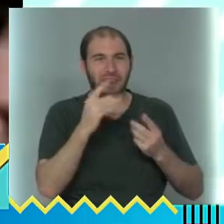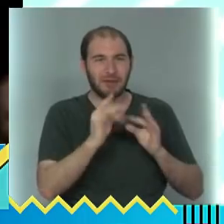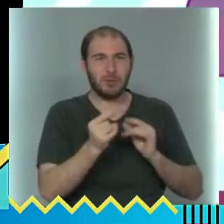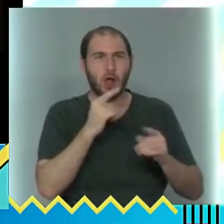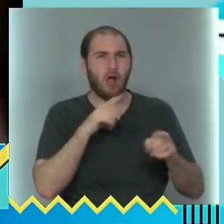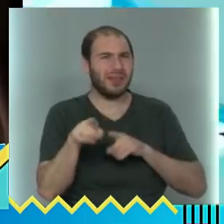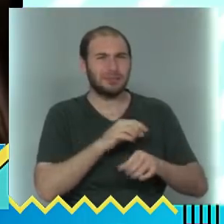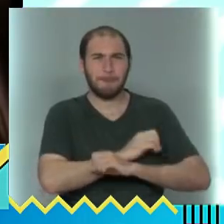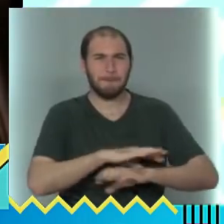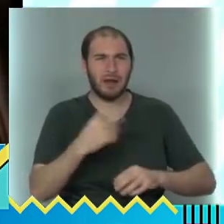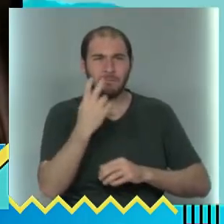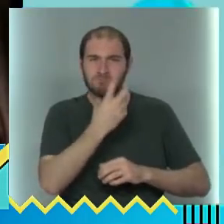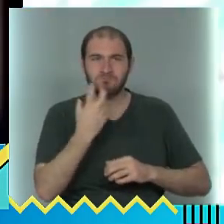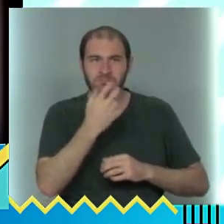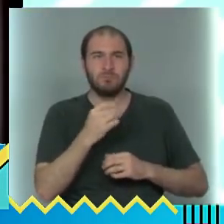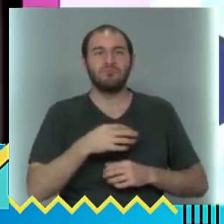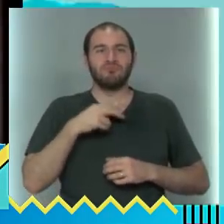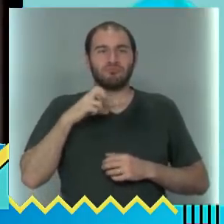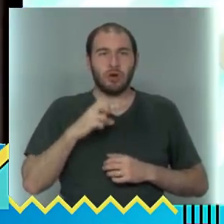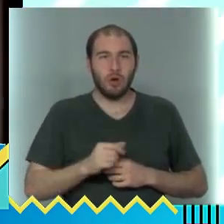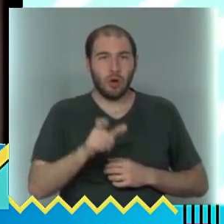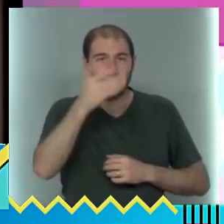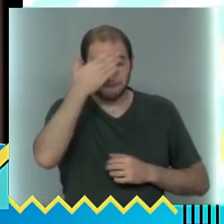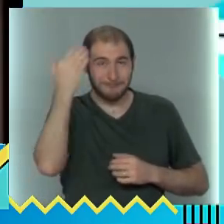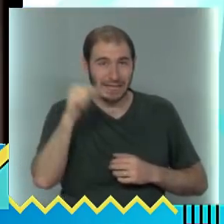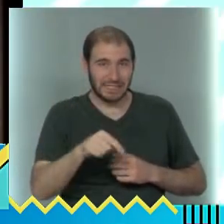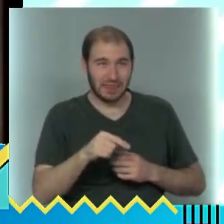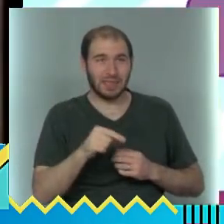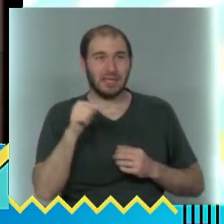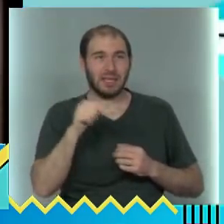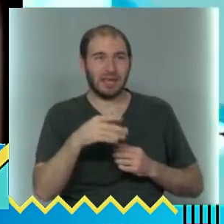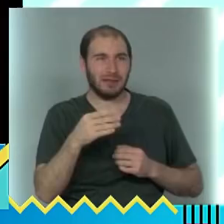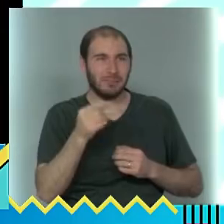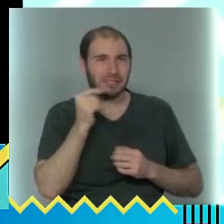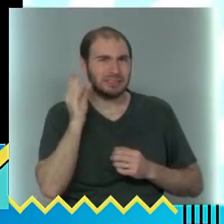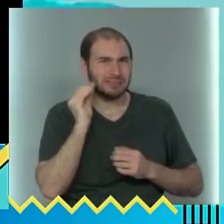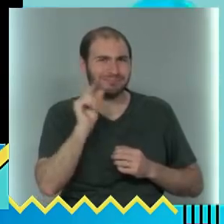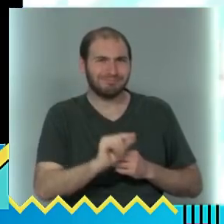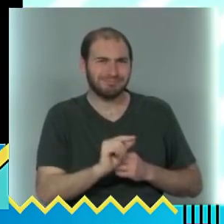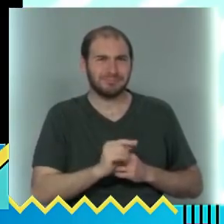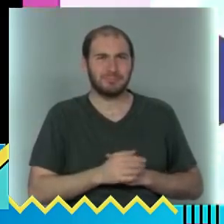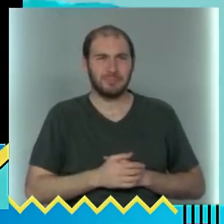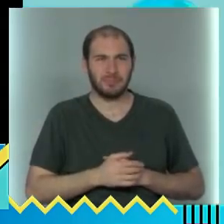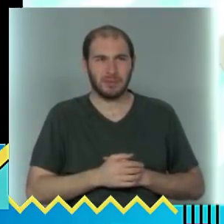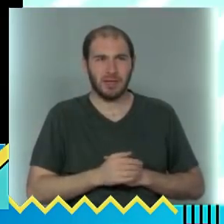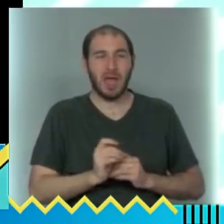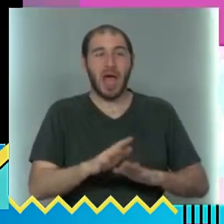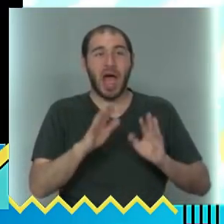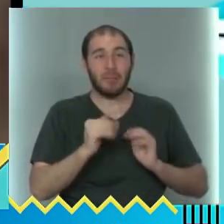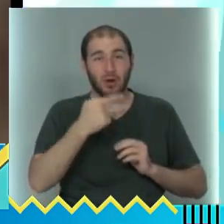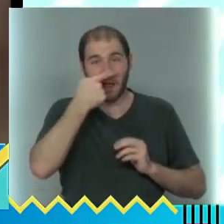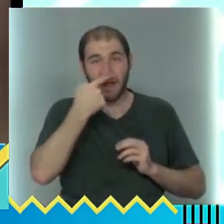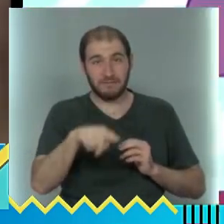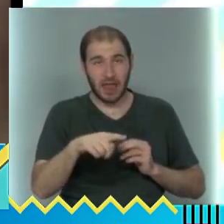mala coordinación fonorrespiratoria, de modo de que el paciente va a ser menos escuchado, ¿no es cierto?, porque a lo mejor en el